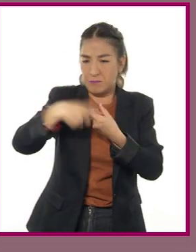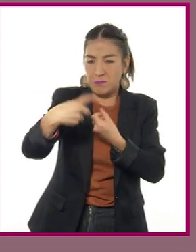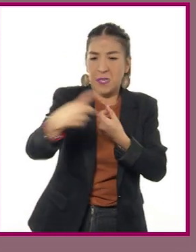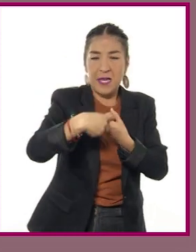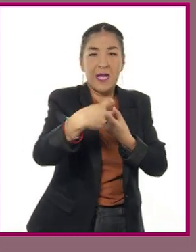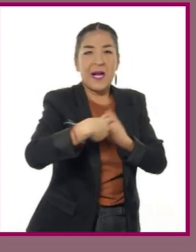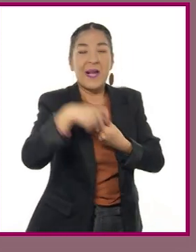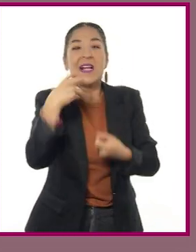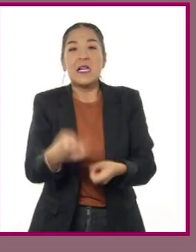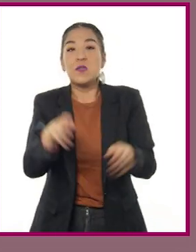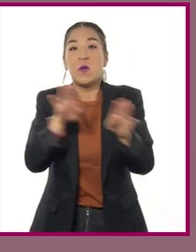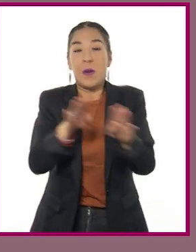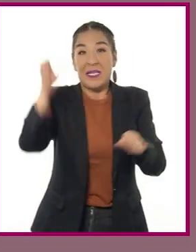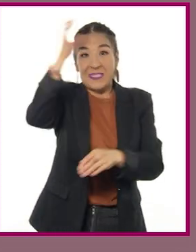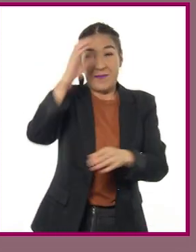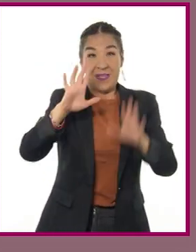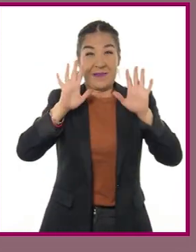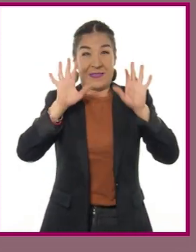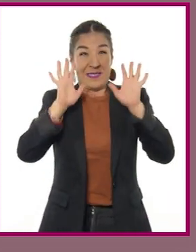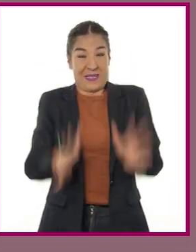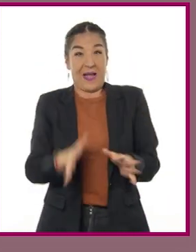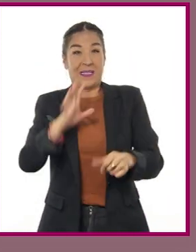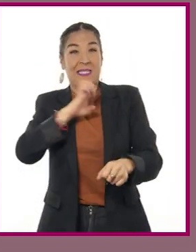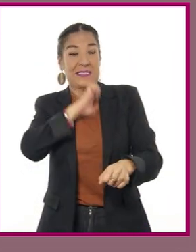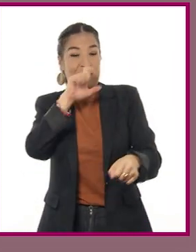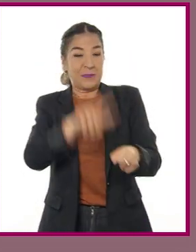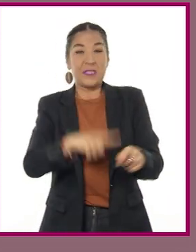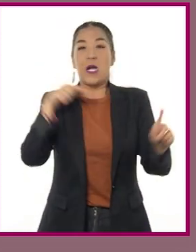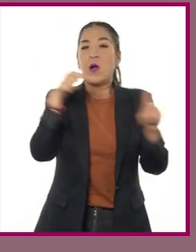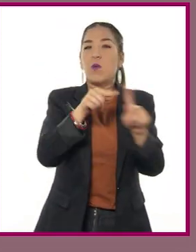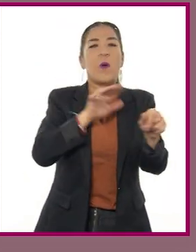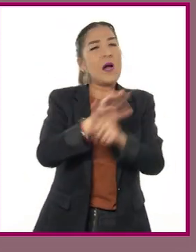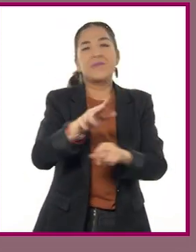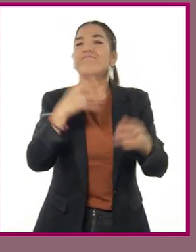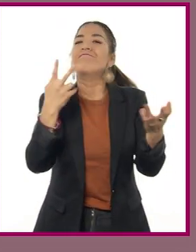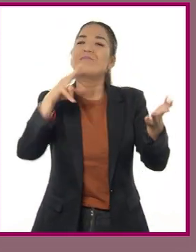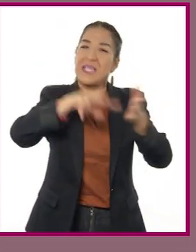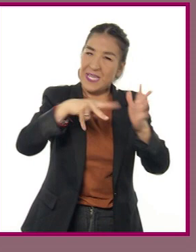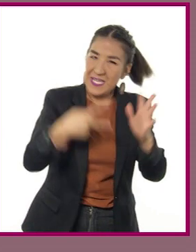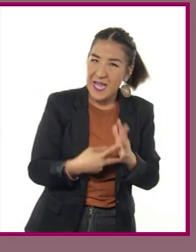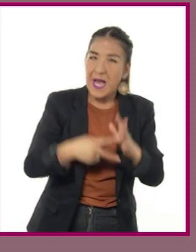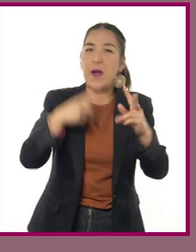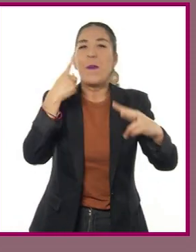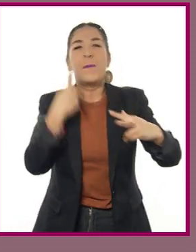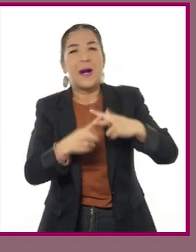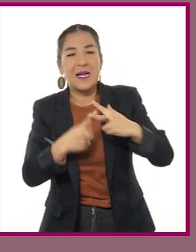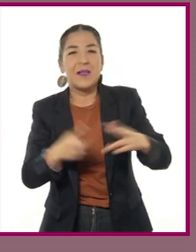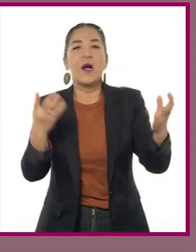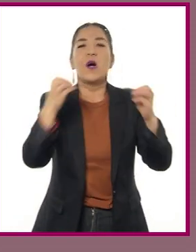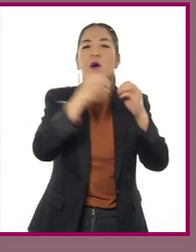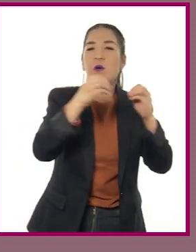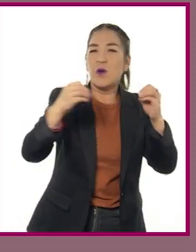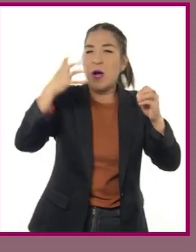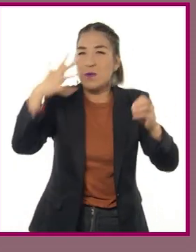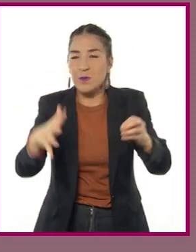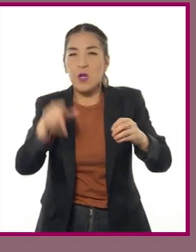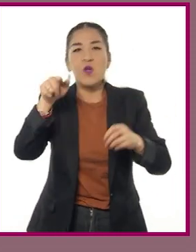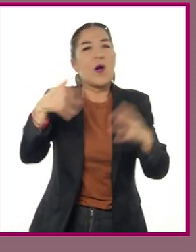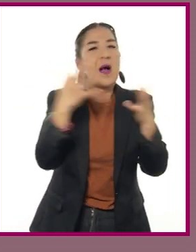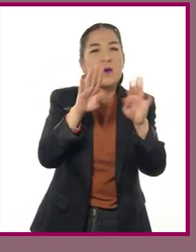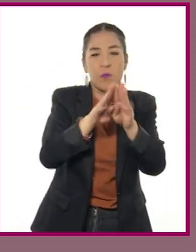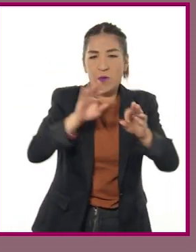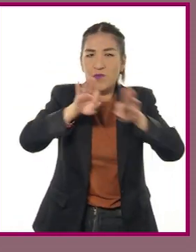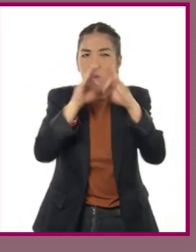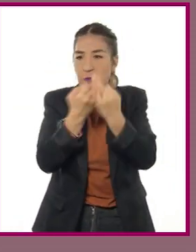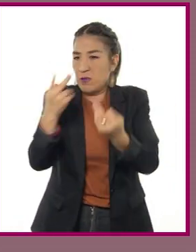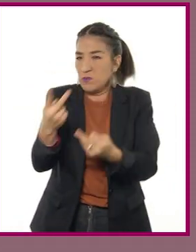hablar realmente de un científico especializado en una disciplina. Era un poco ingeniero, un poco matemático, mucho astrónomo, construía sus propios